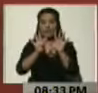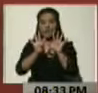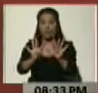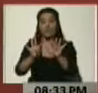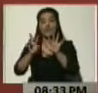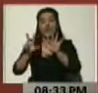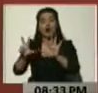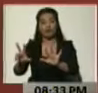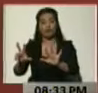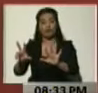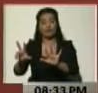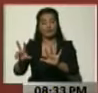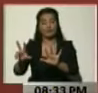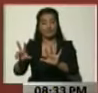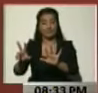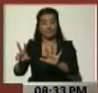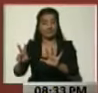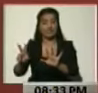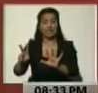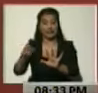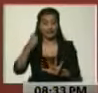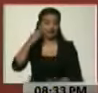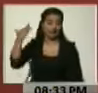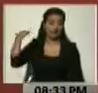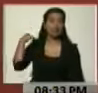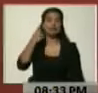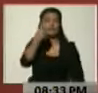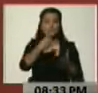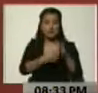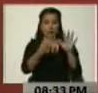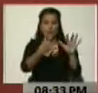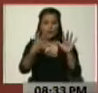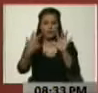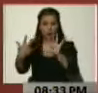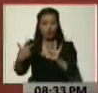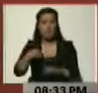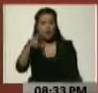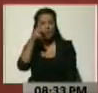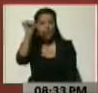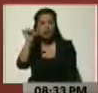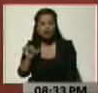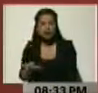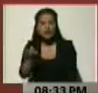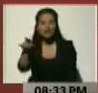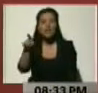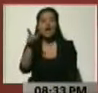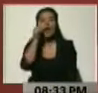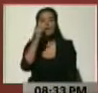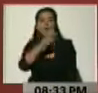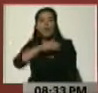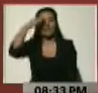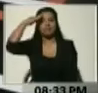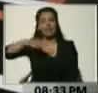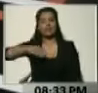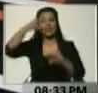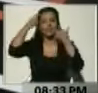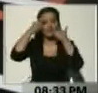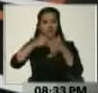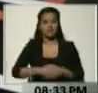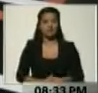1998. Año 1998. Vamos a escuchar a nuestro querido comandante Hugo Chávez.